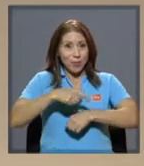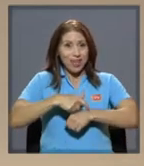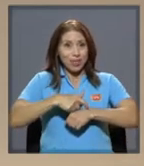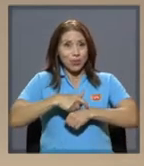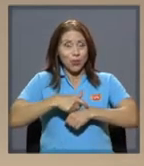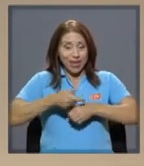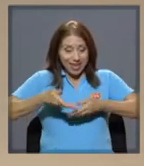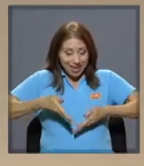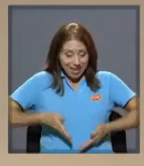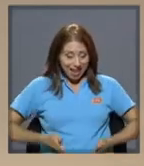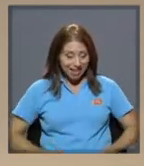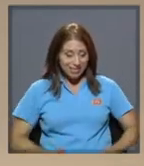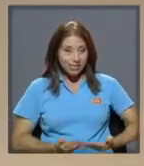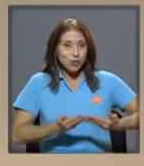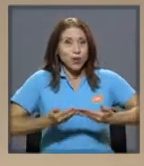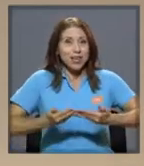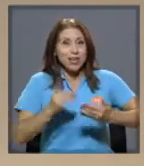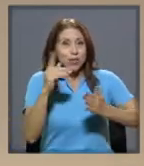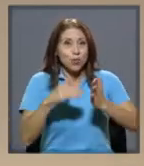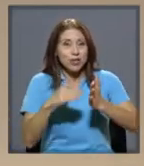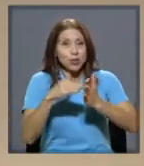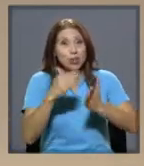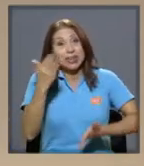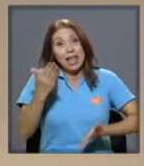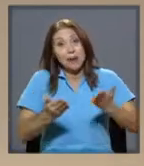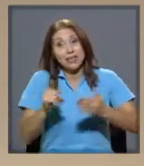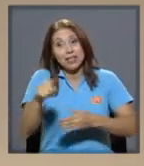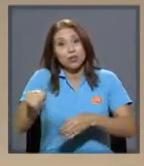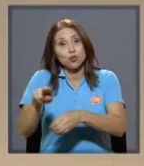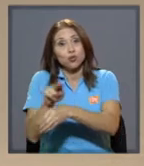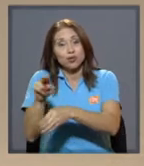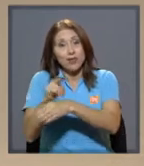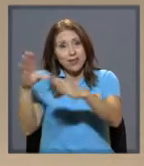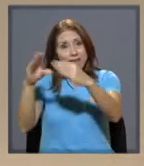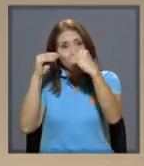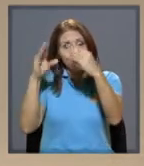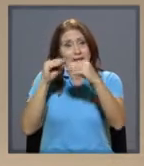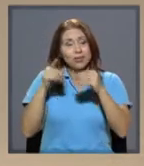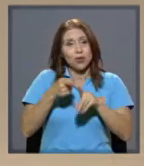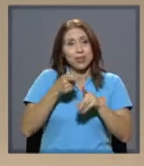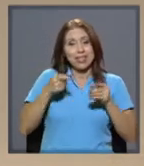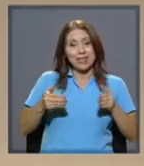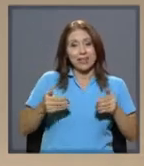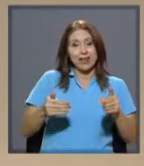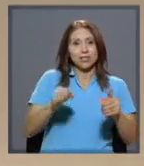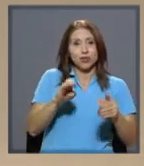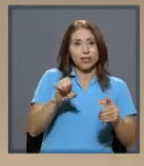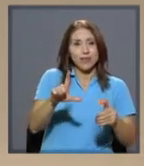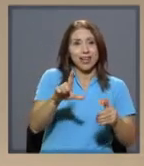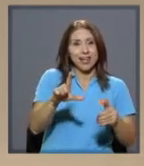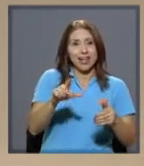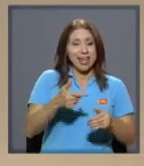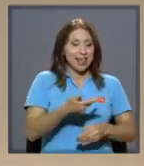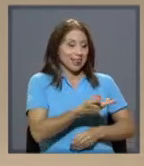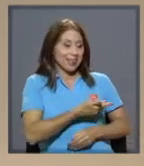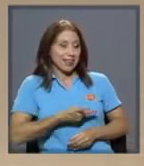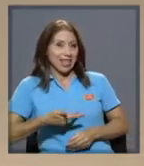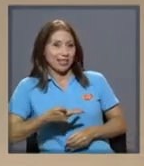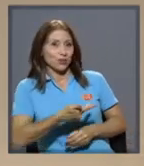del registro civil, donde dos de los tres participantes de esta mesa han trabajado,